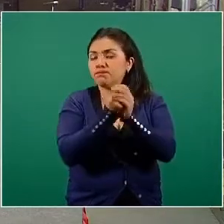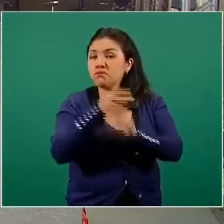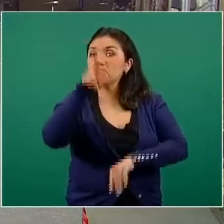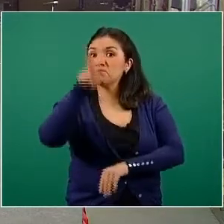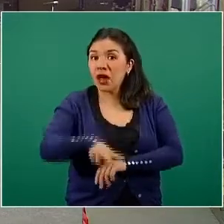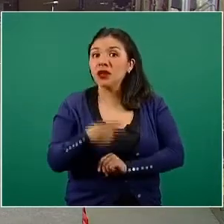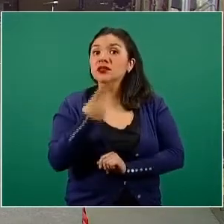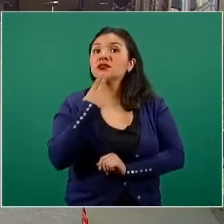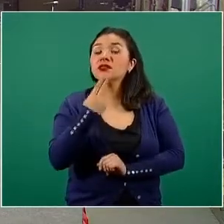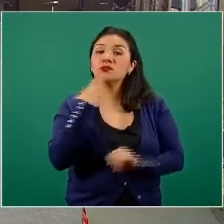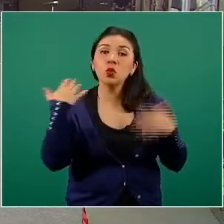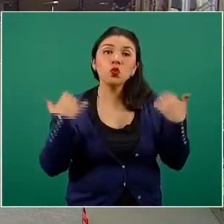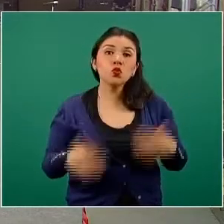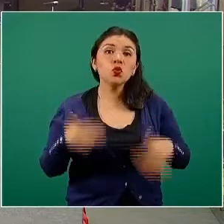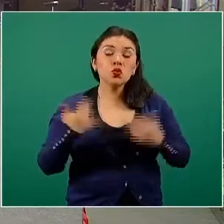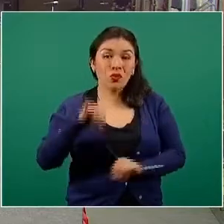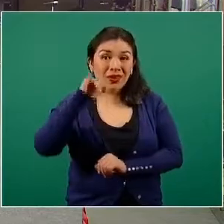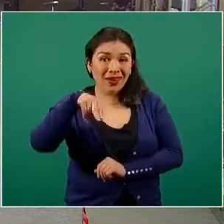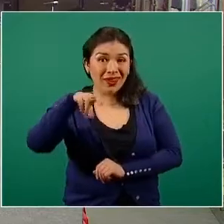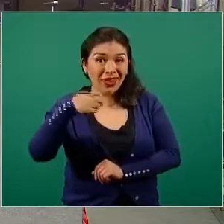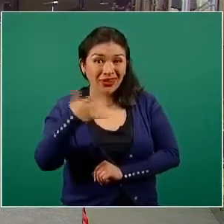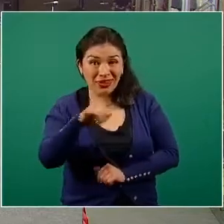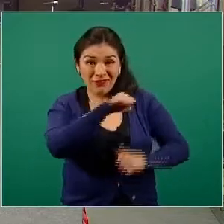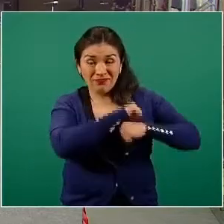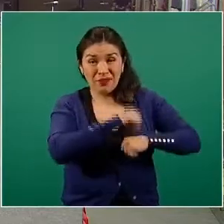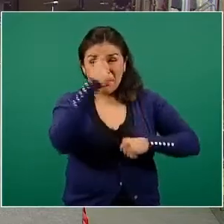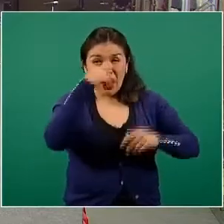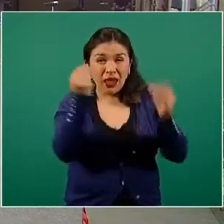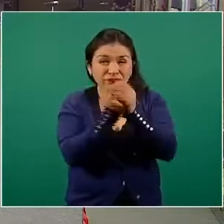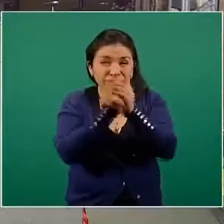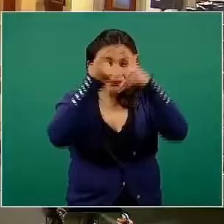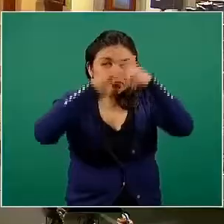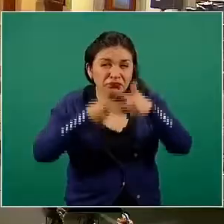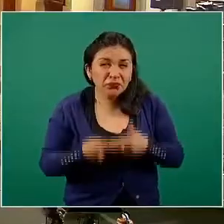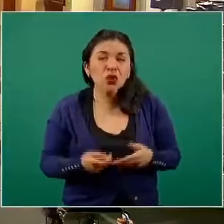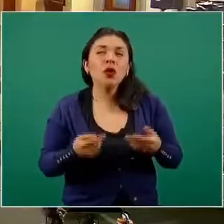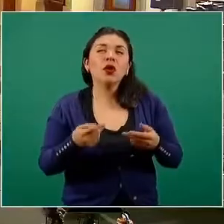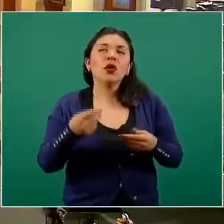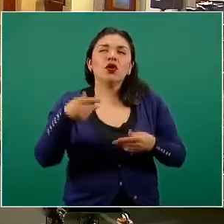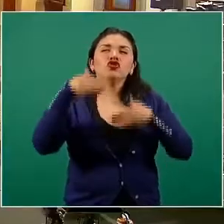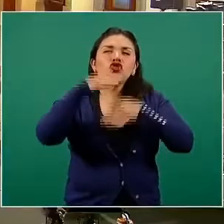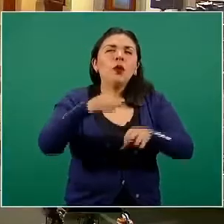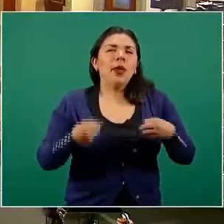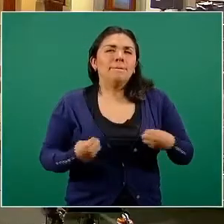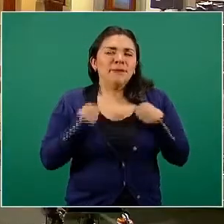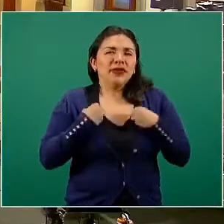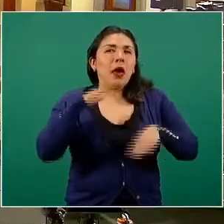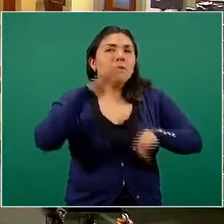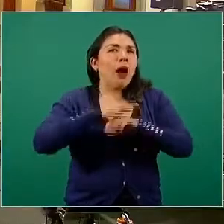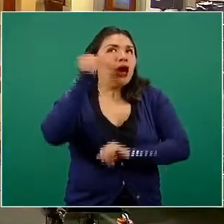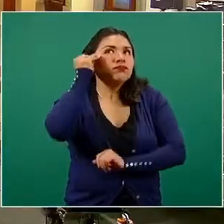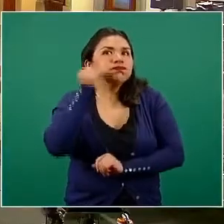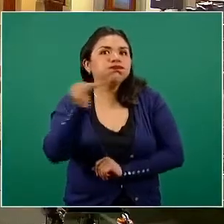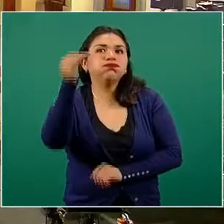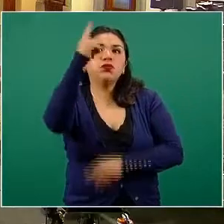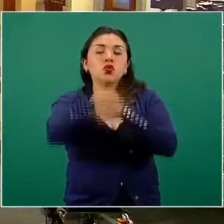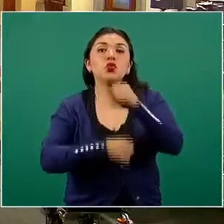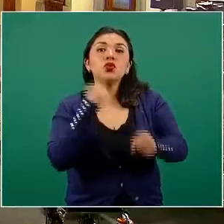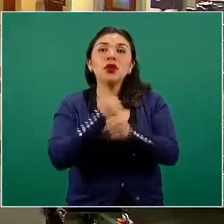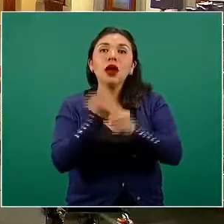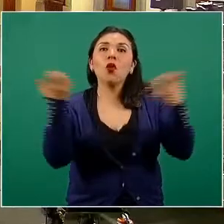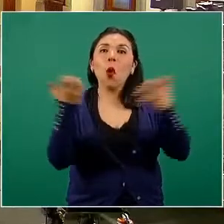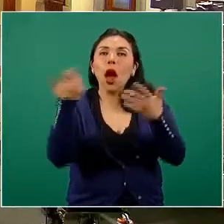avance. El INEGI en sus estadísticas vitales normalmente tarda pues más de un año en